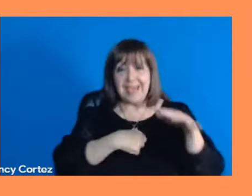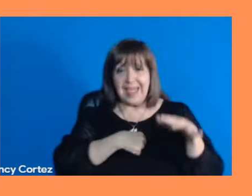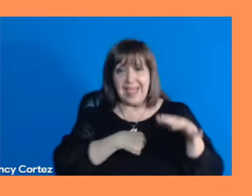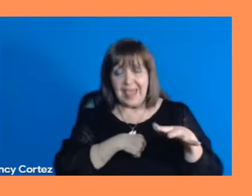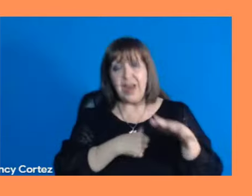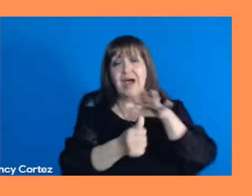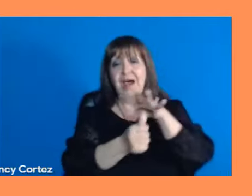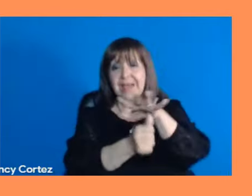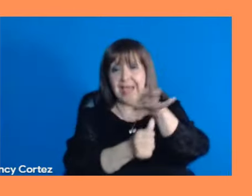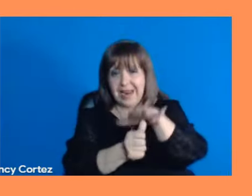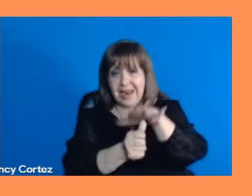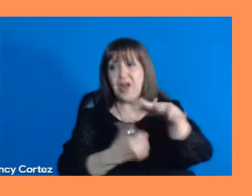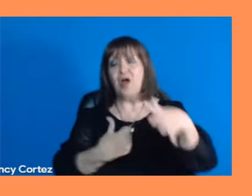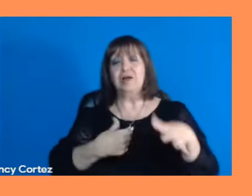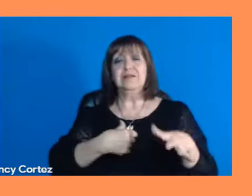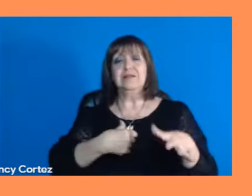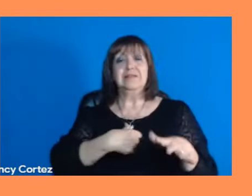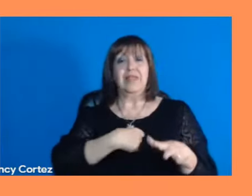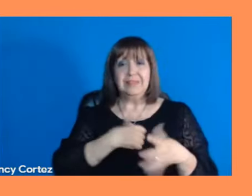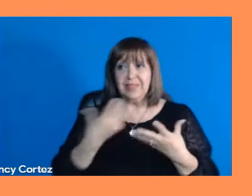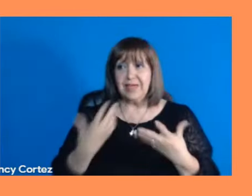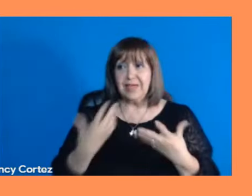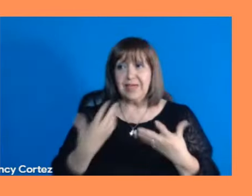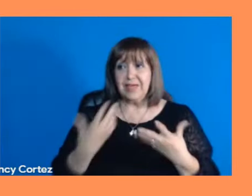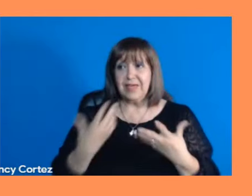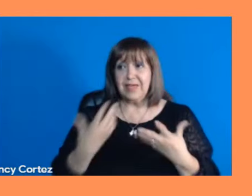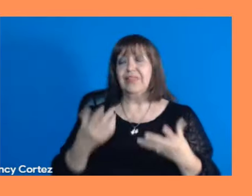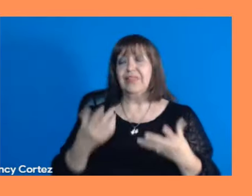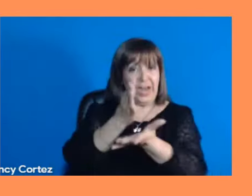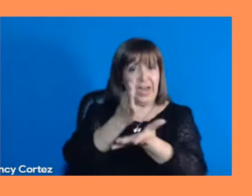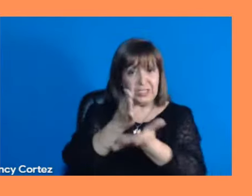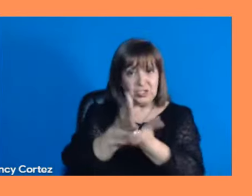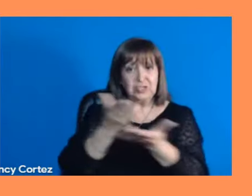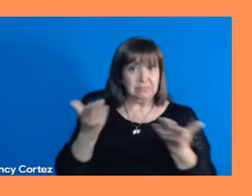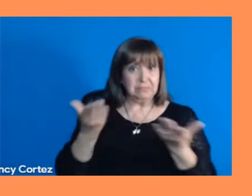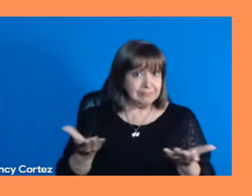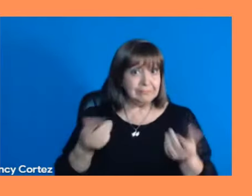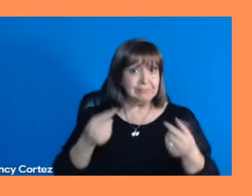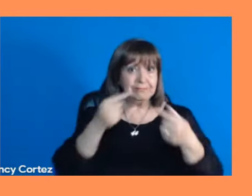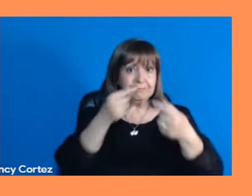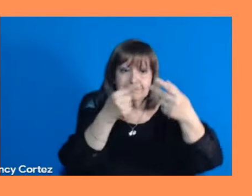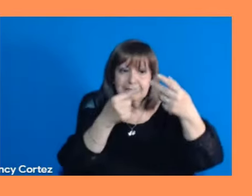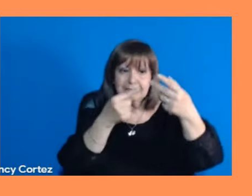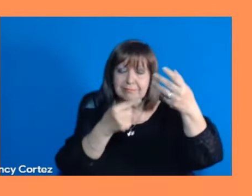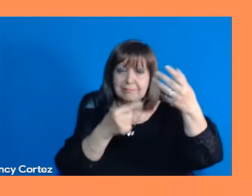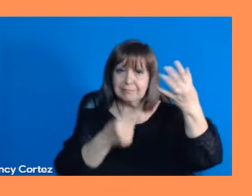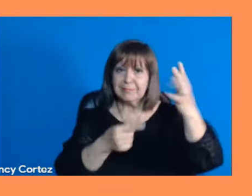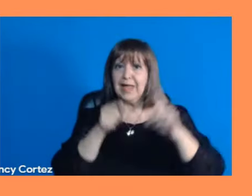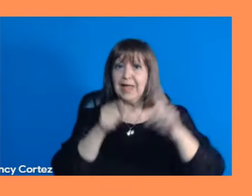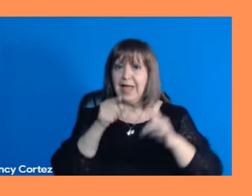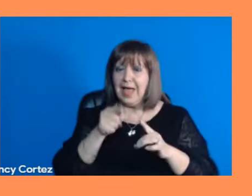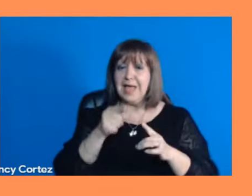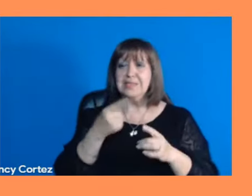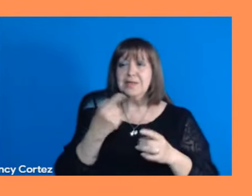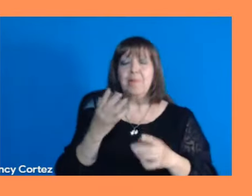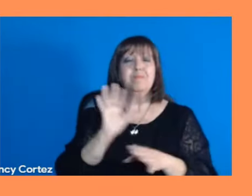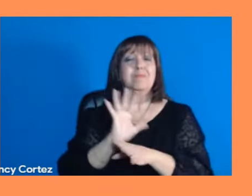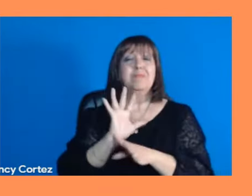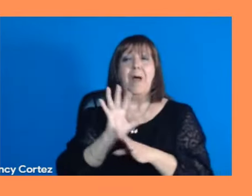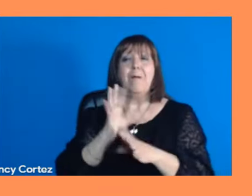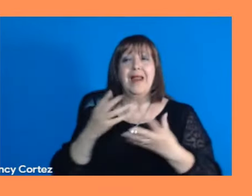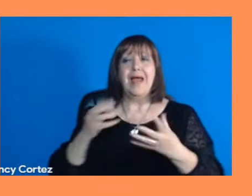Es una oportunidad para construir comunidades solidarias y